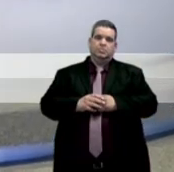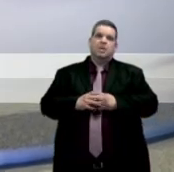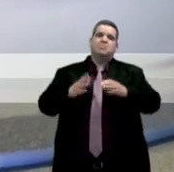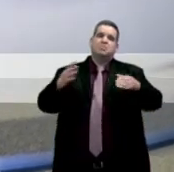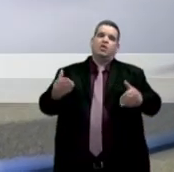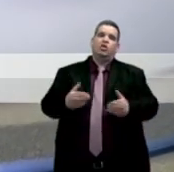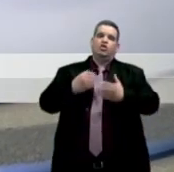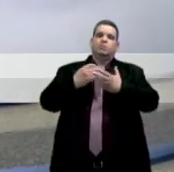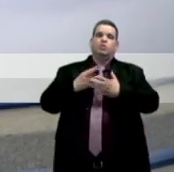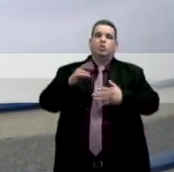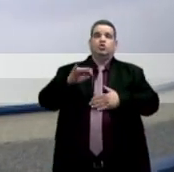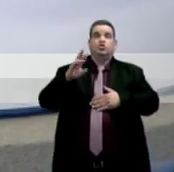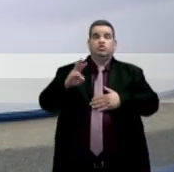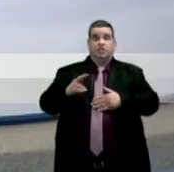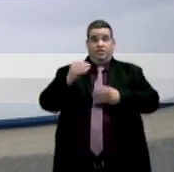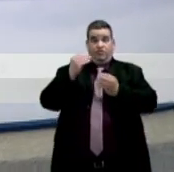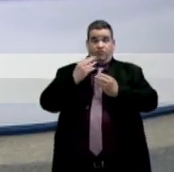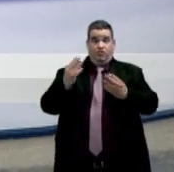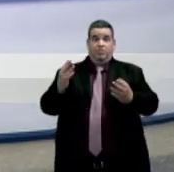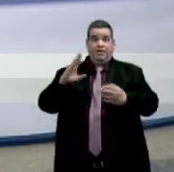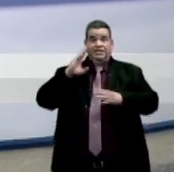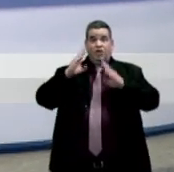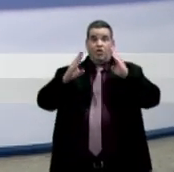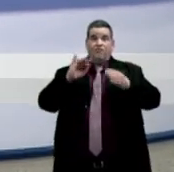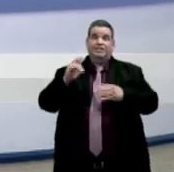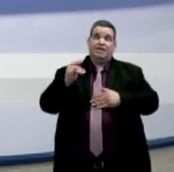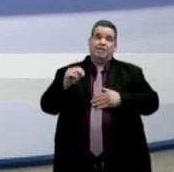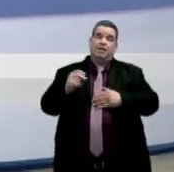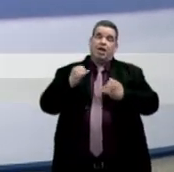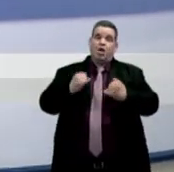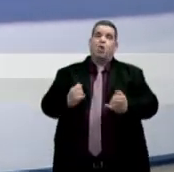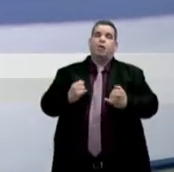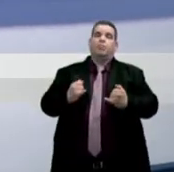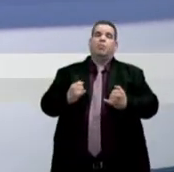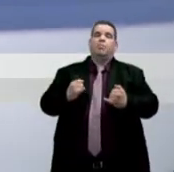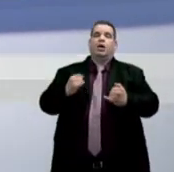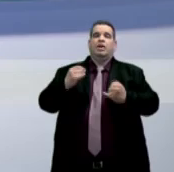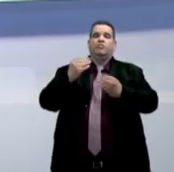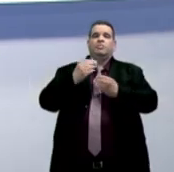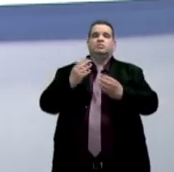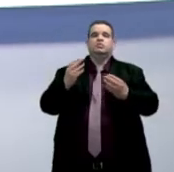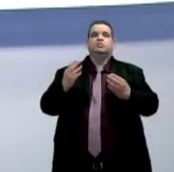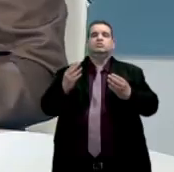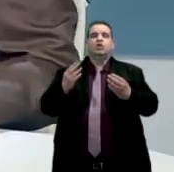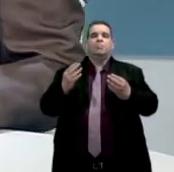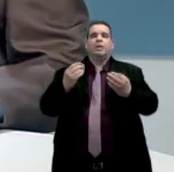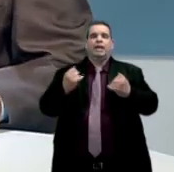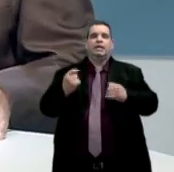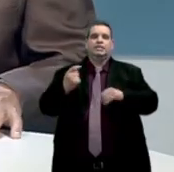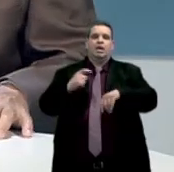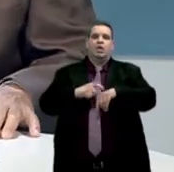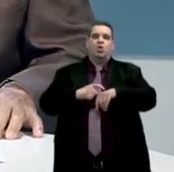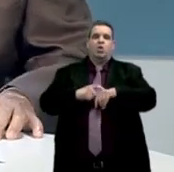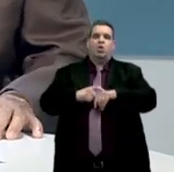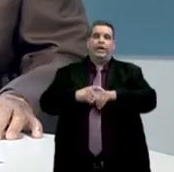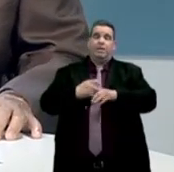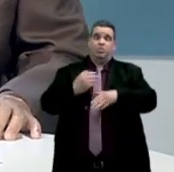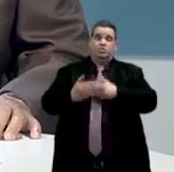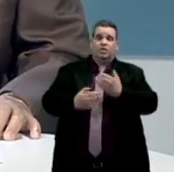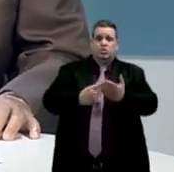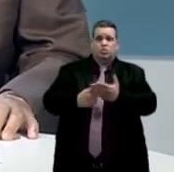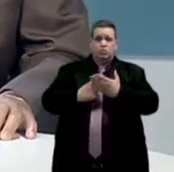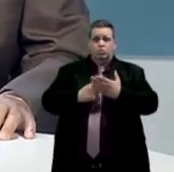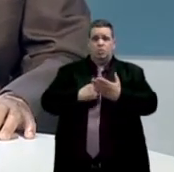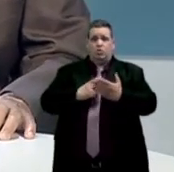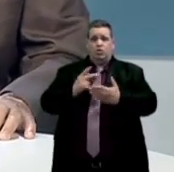Bienvenidos a Noticias 24/7 Informa. Les saluda Félix Alemán. De inmediato pasamos a las noticias para esta hora. En medio de la discusión por